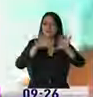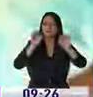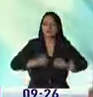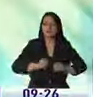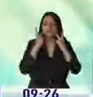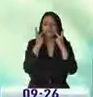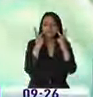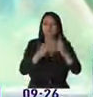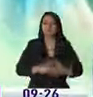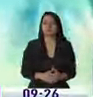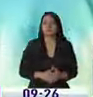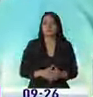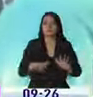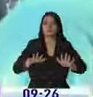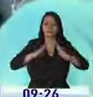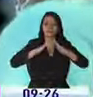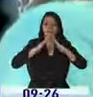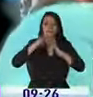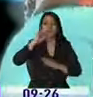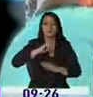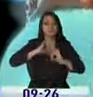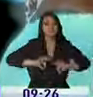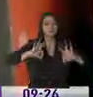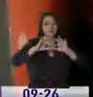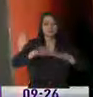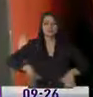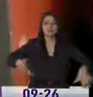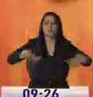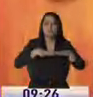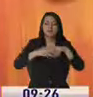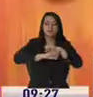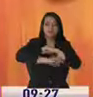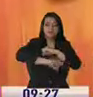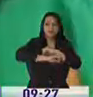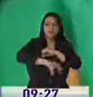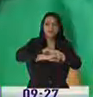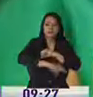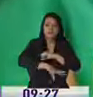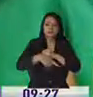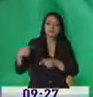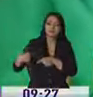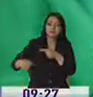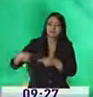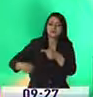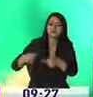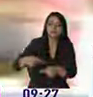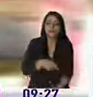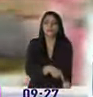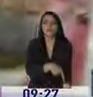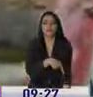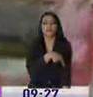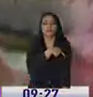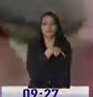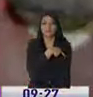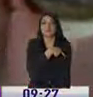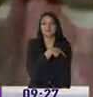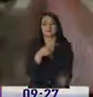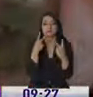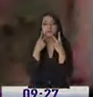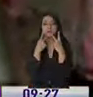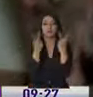Así, la Casa Afro es un importante espacio de difusión de las tradiciones y costumbres de un pueblo que